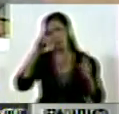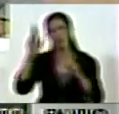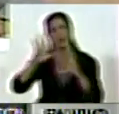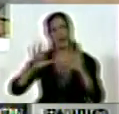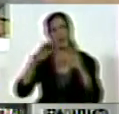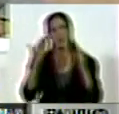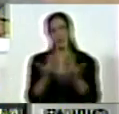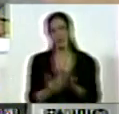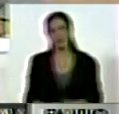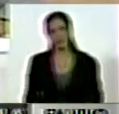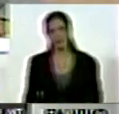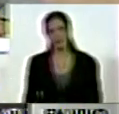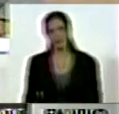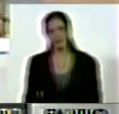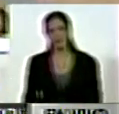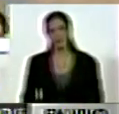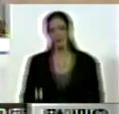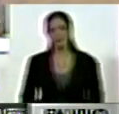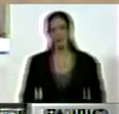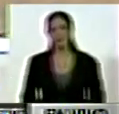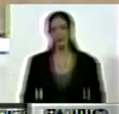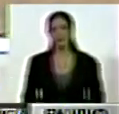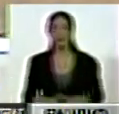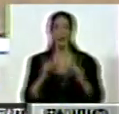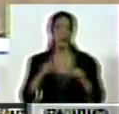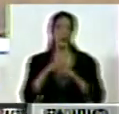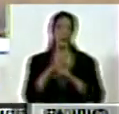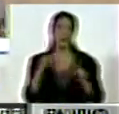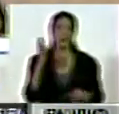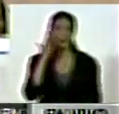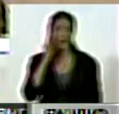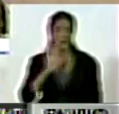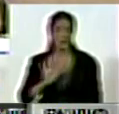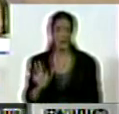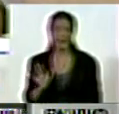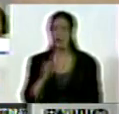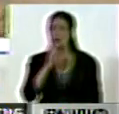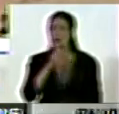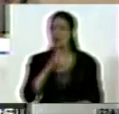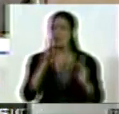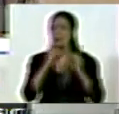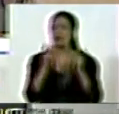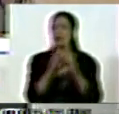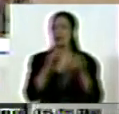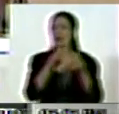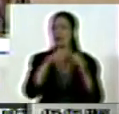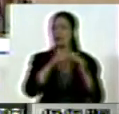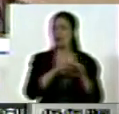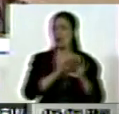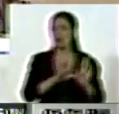mundo. La medida fue tomada, como ustedes bien saben, por el Departamento del Tesoro